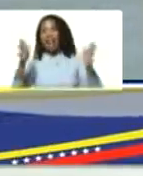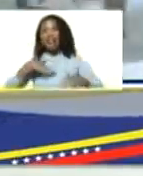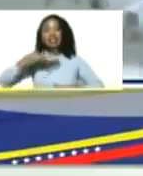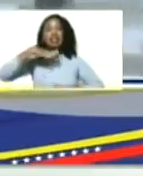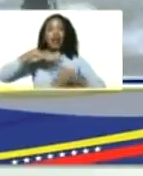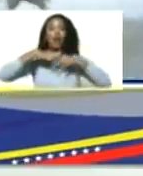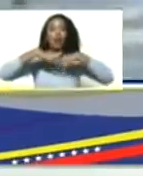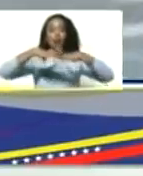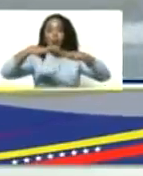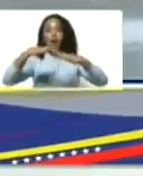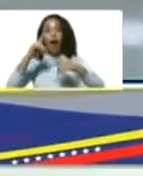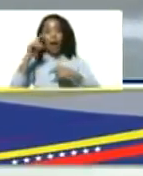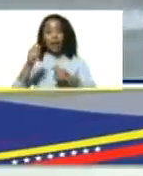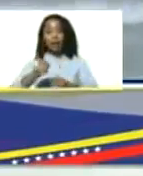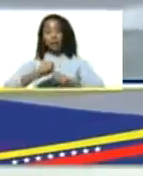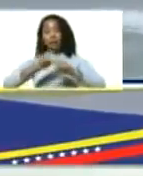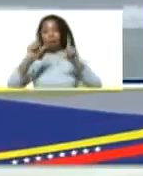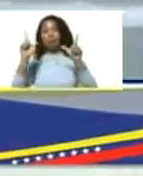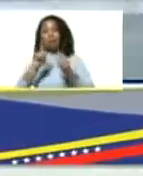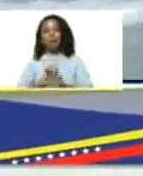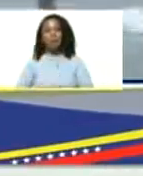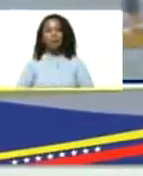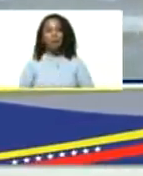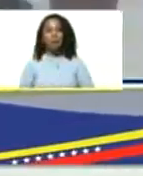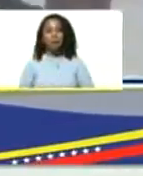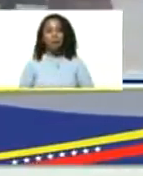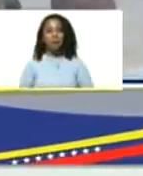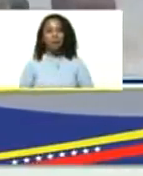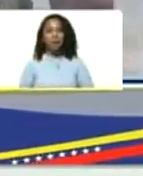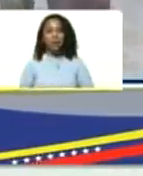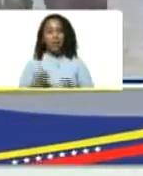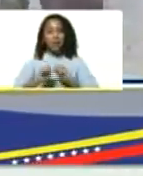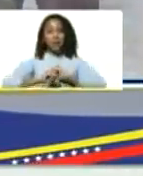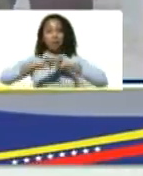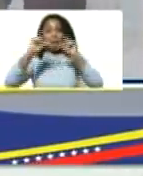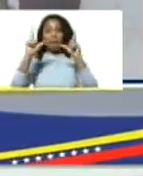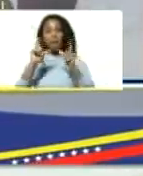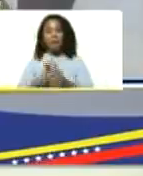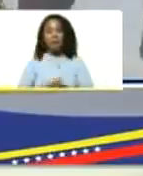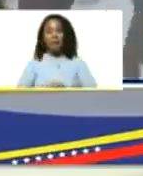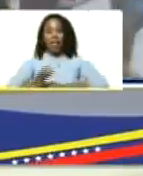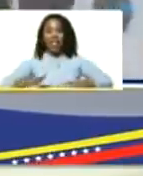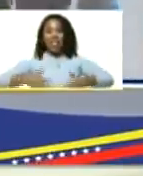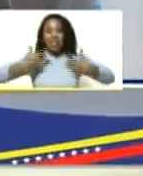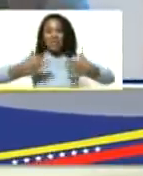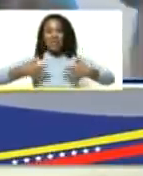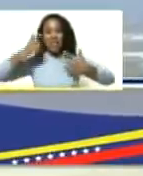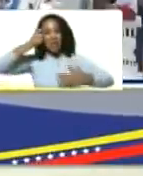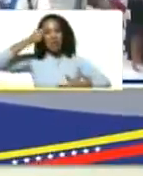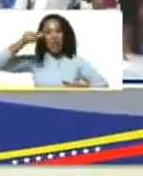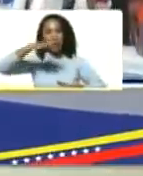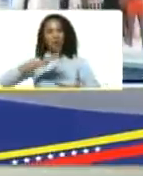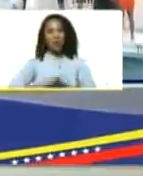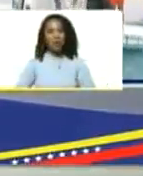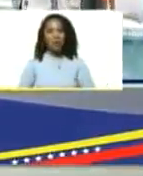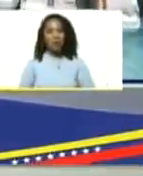impresionante la artillería impresionante el disfrute del pueblo